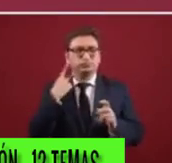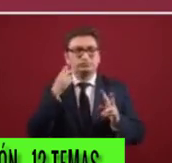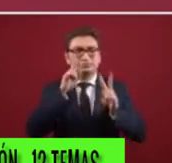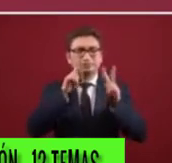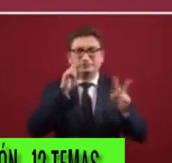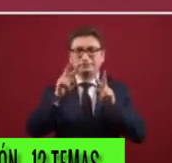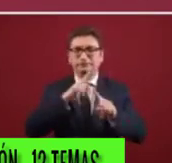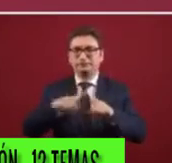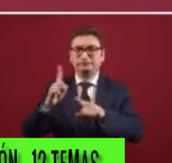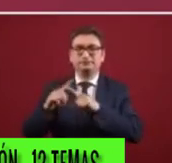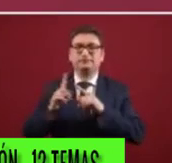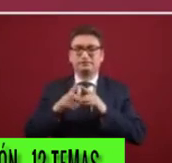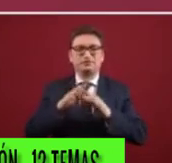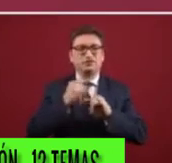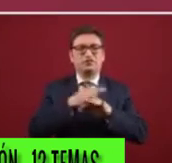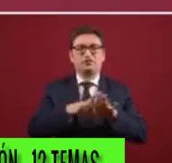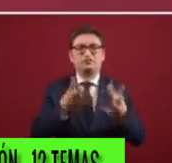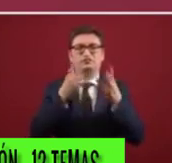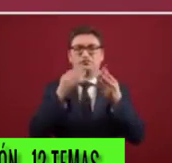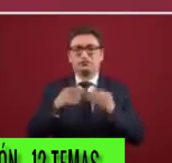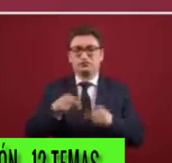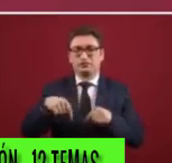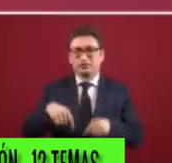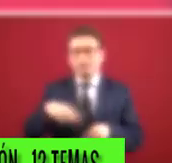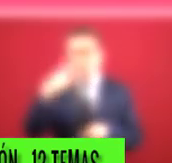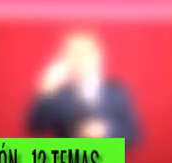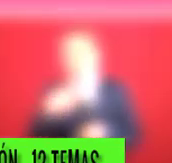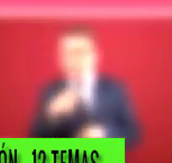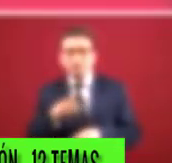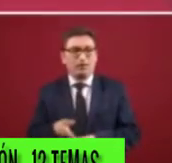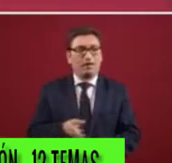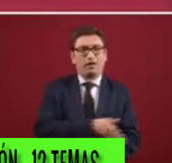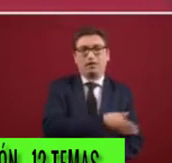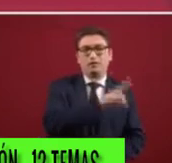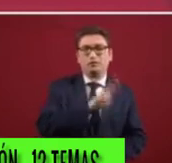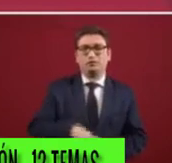como nunca en la historia de México.